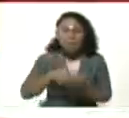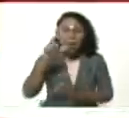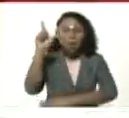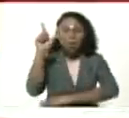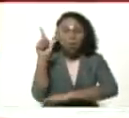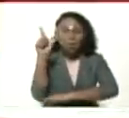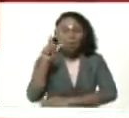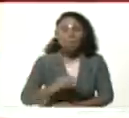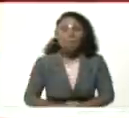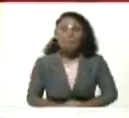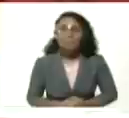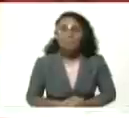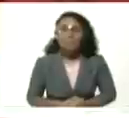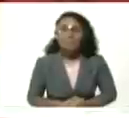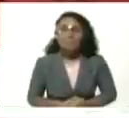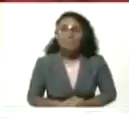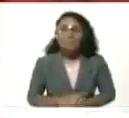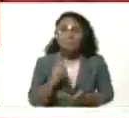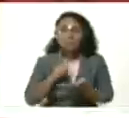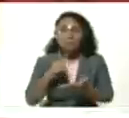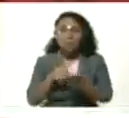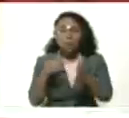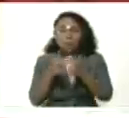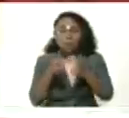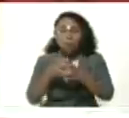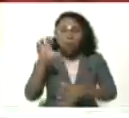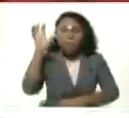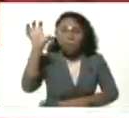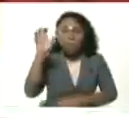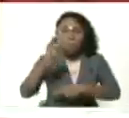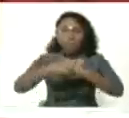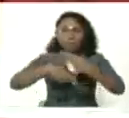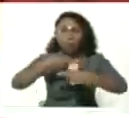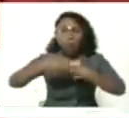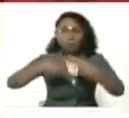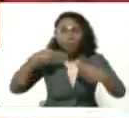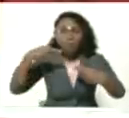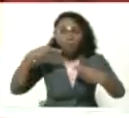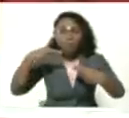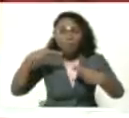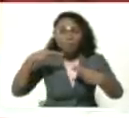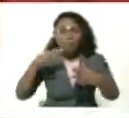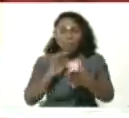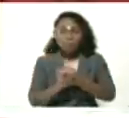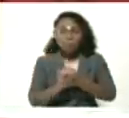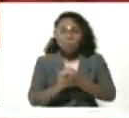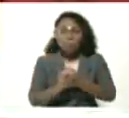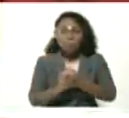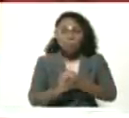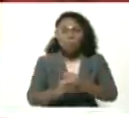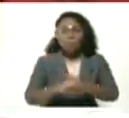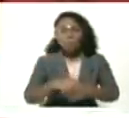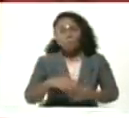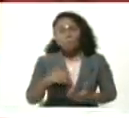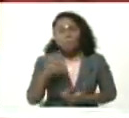Estado Lara, candidato del bloque de la patria de la revolución, compatriota Adolfo